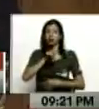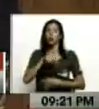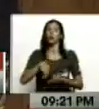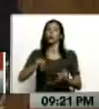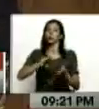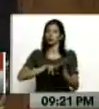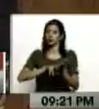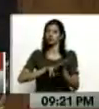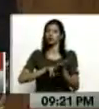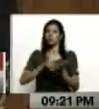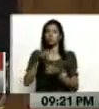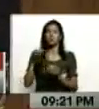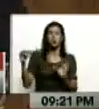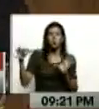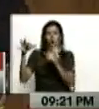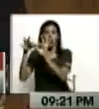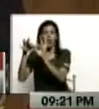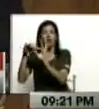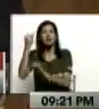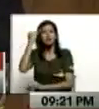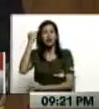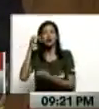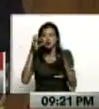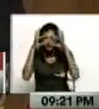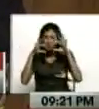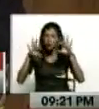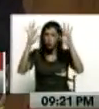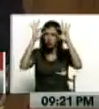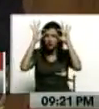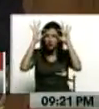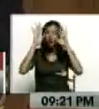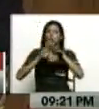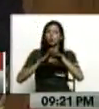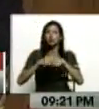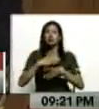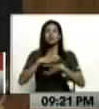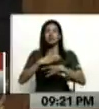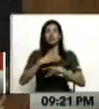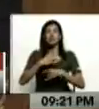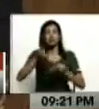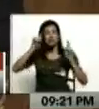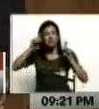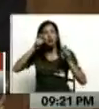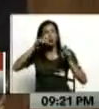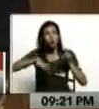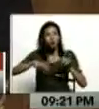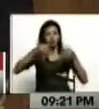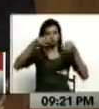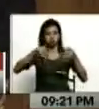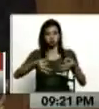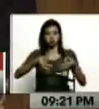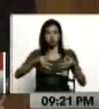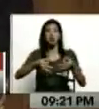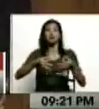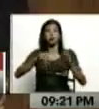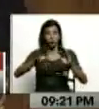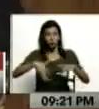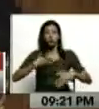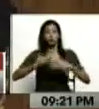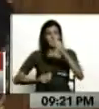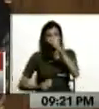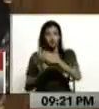lo cual nos lleva una vez más a Simón Rodríguez y su preocupación por la creación de republicanos para poder